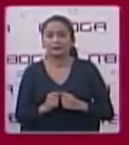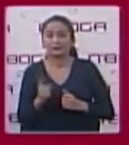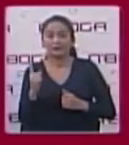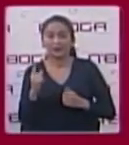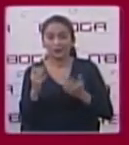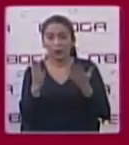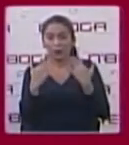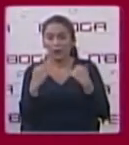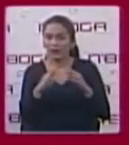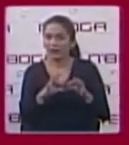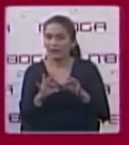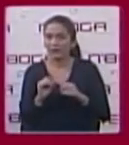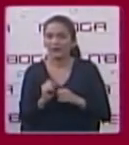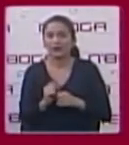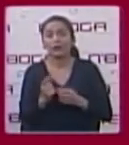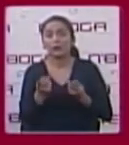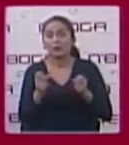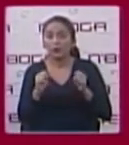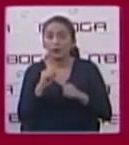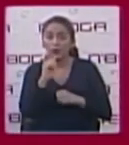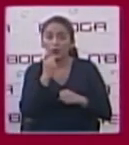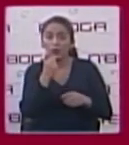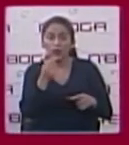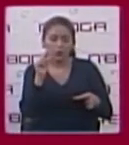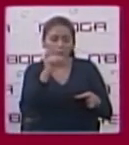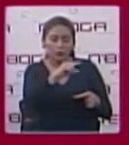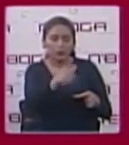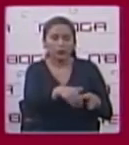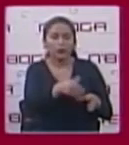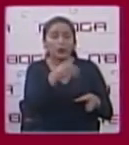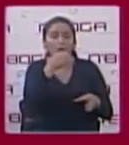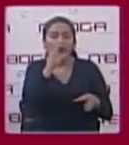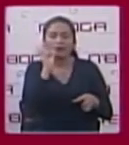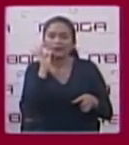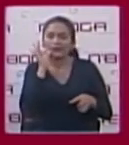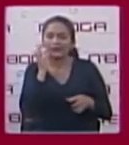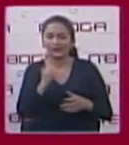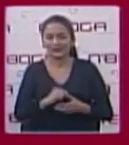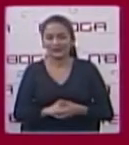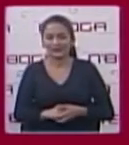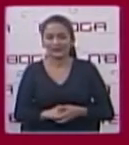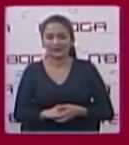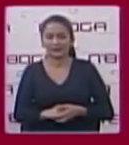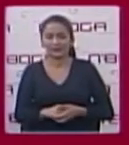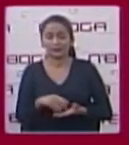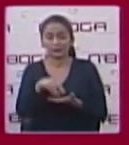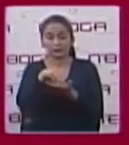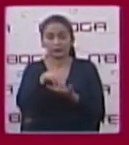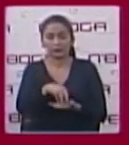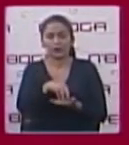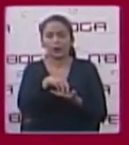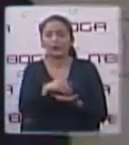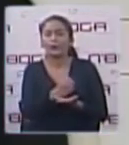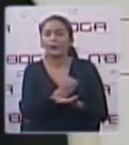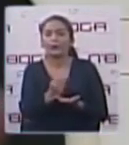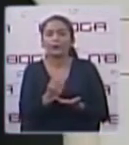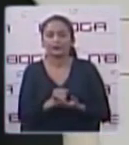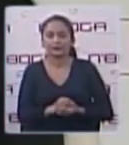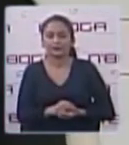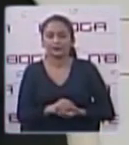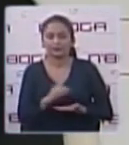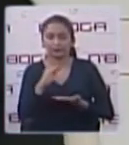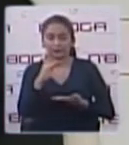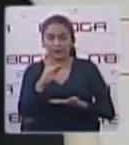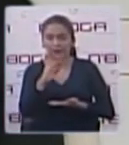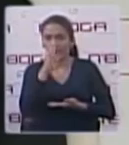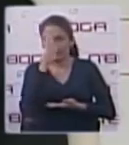Para la costa. Bueno, en Quito también. ¿Y de cuántos gramos son los paquetes que ustedes venden? Nosotros tenemos, esta es la presentación que